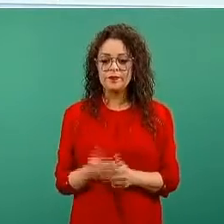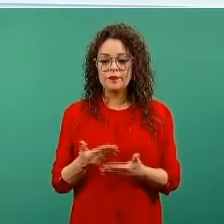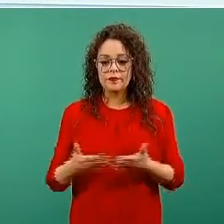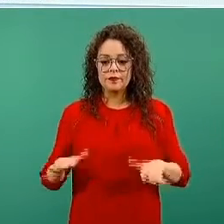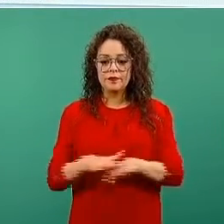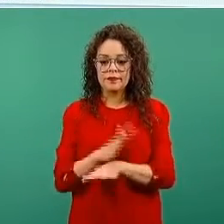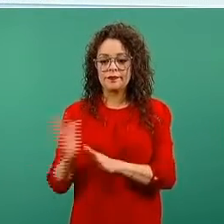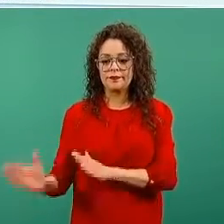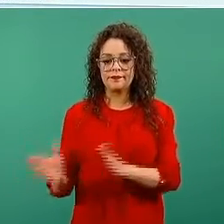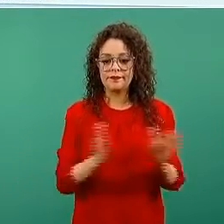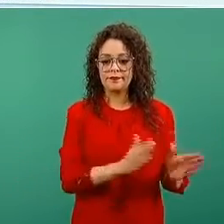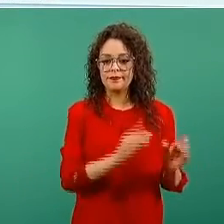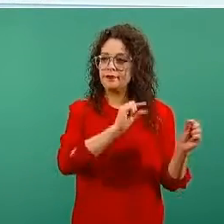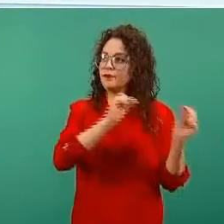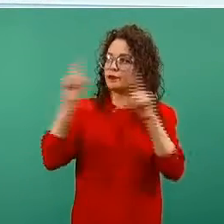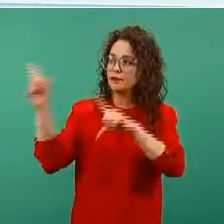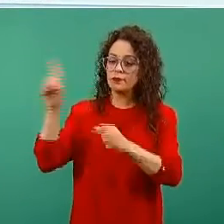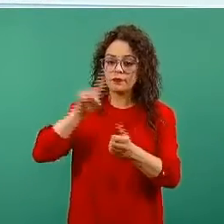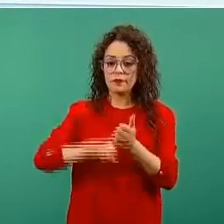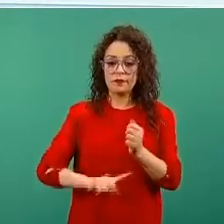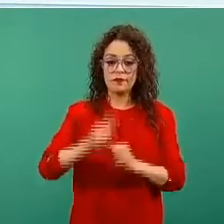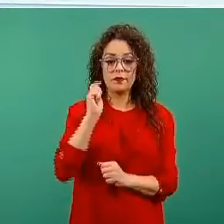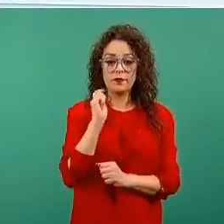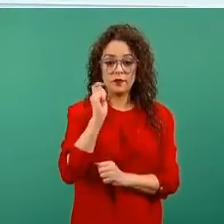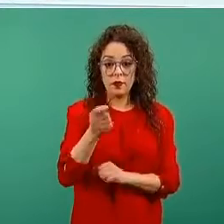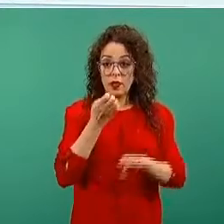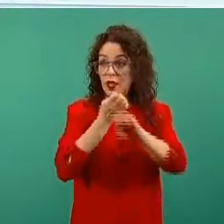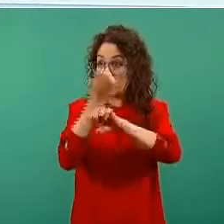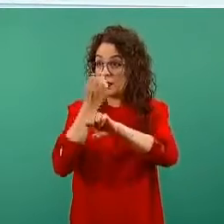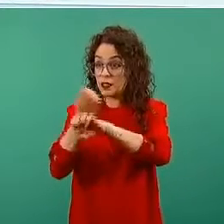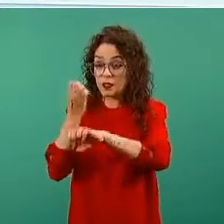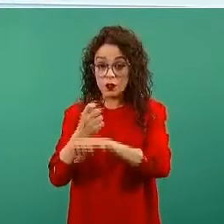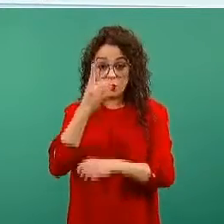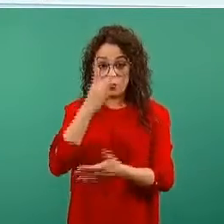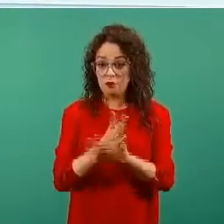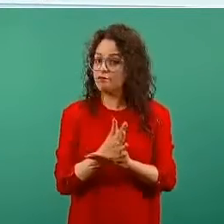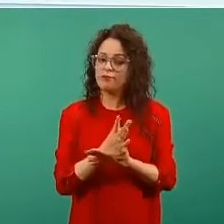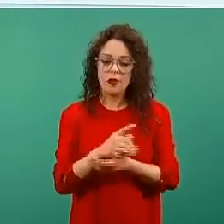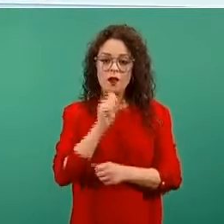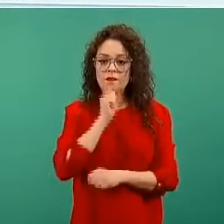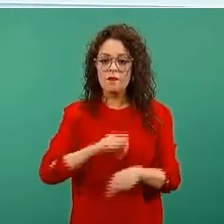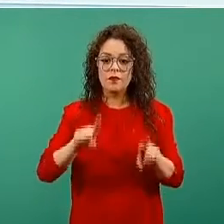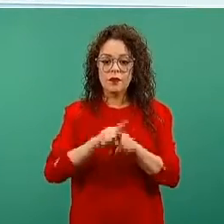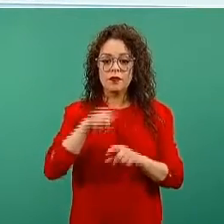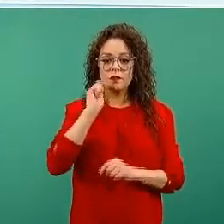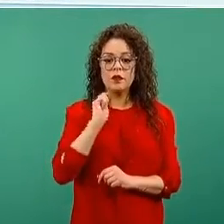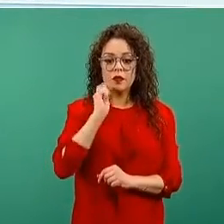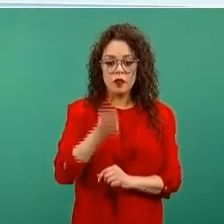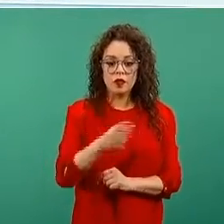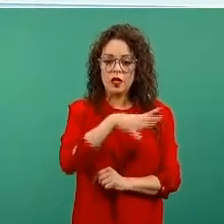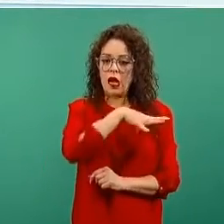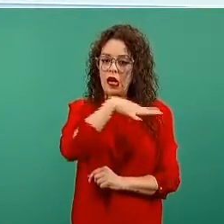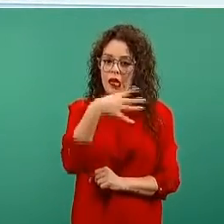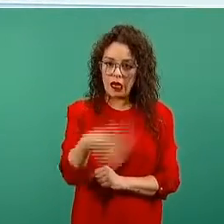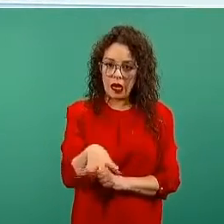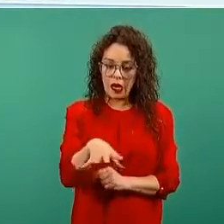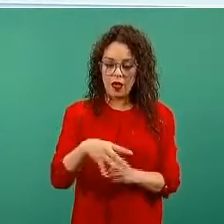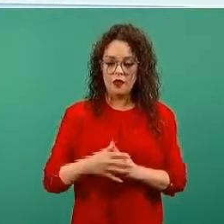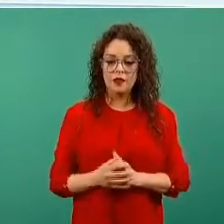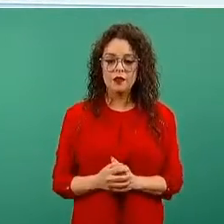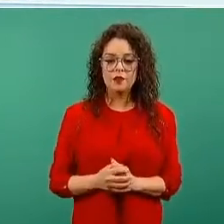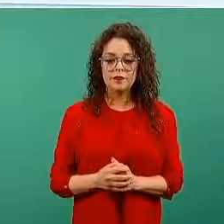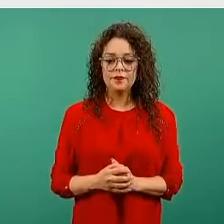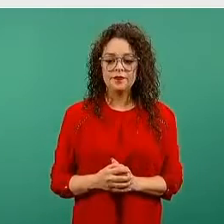ahora no solo en los niveles subnacionales, es decir, en las entidades federativas, sino también en las camas de hospitalización general. Aunque